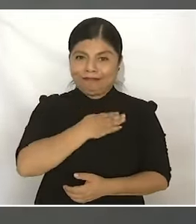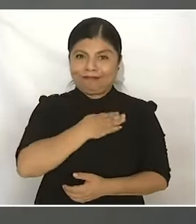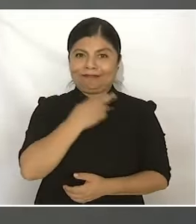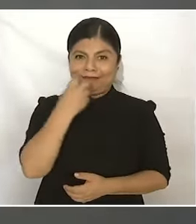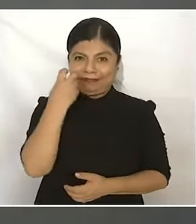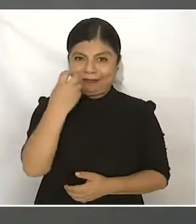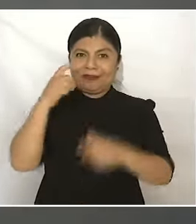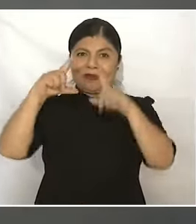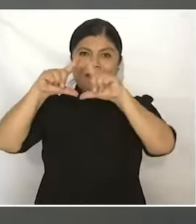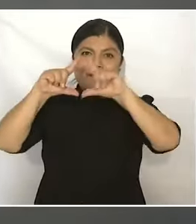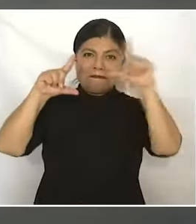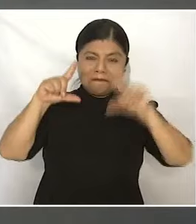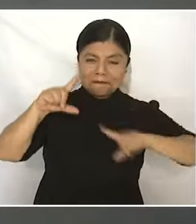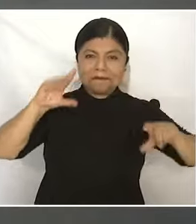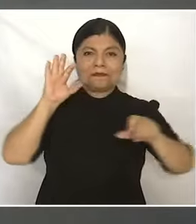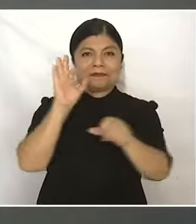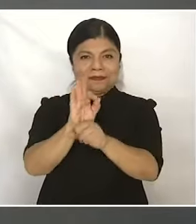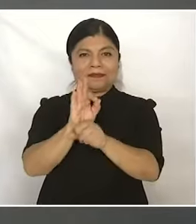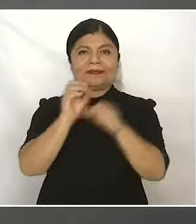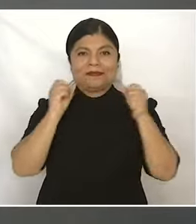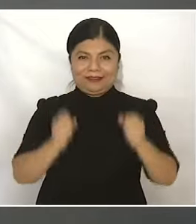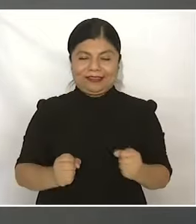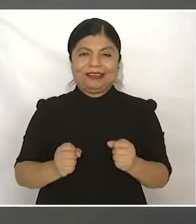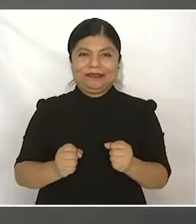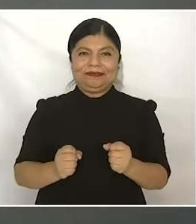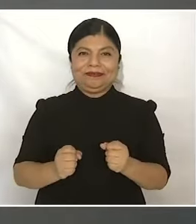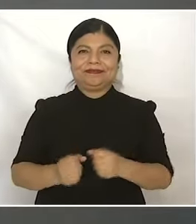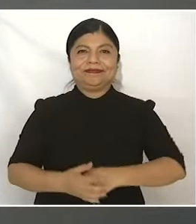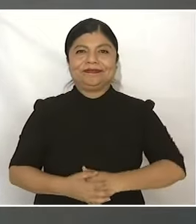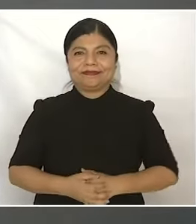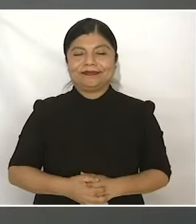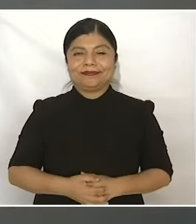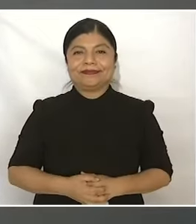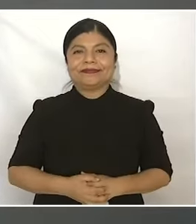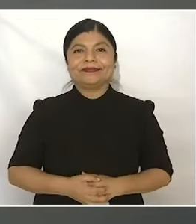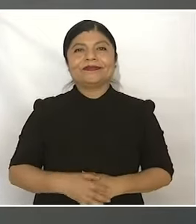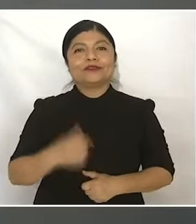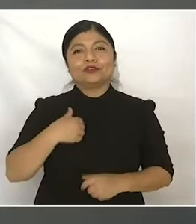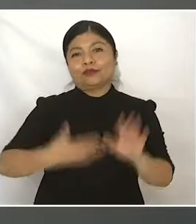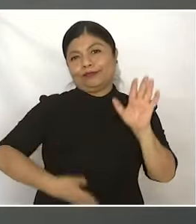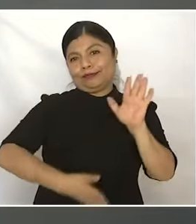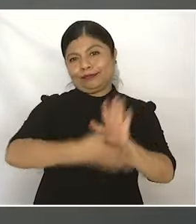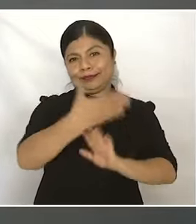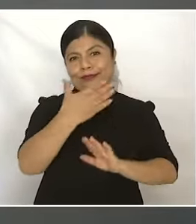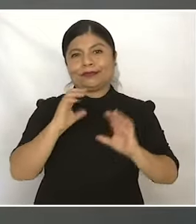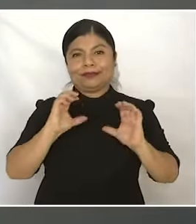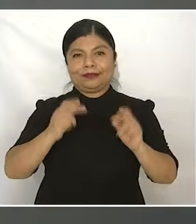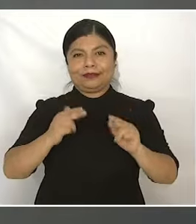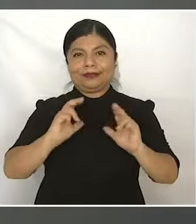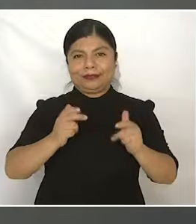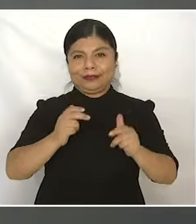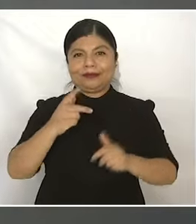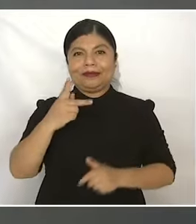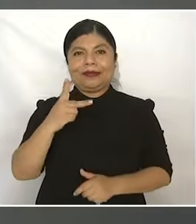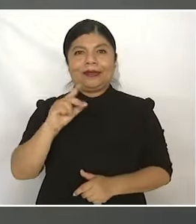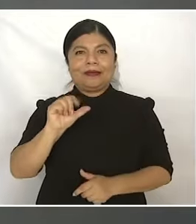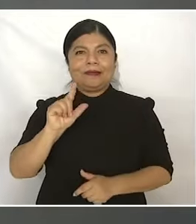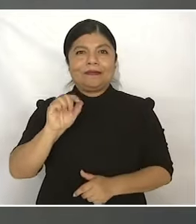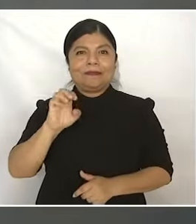yo me voy a Palenque contento, porque